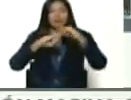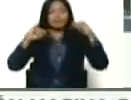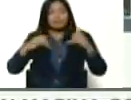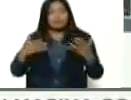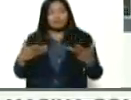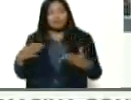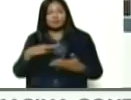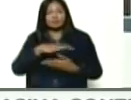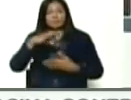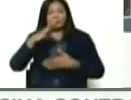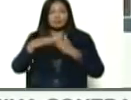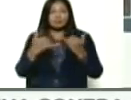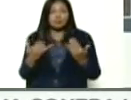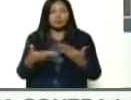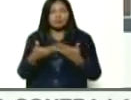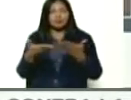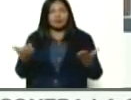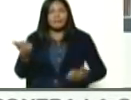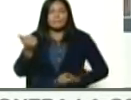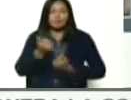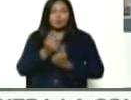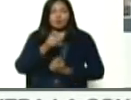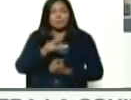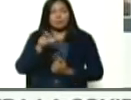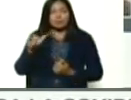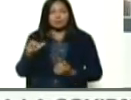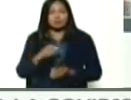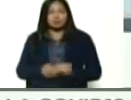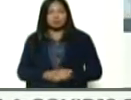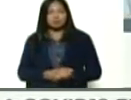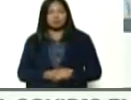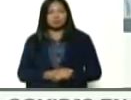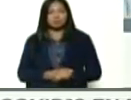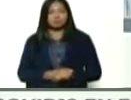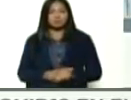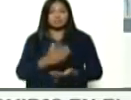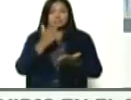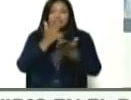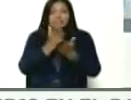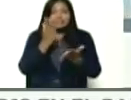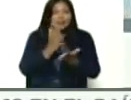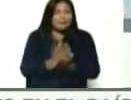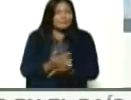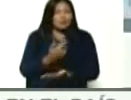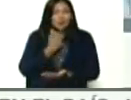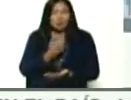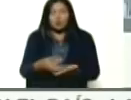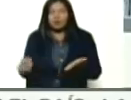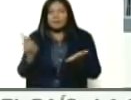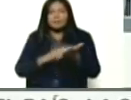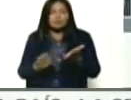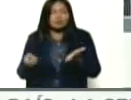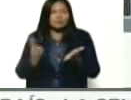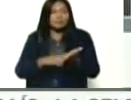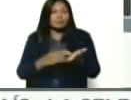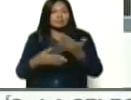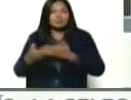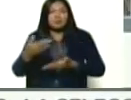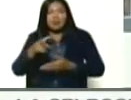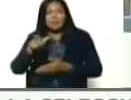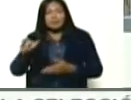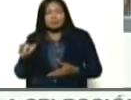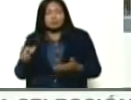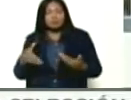espíritu de servir a los demás siempre he creído que servir a los demás